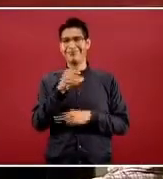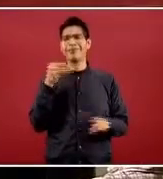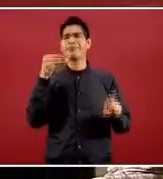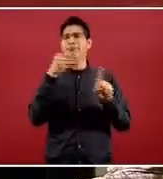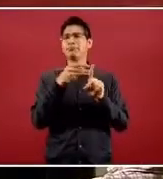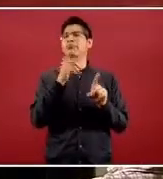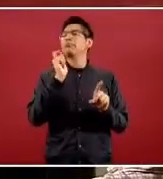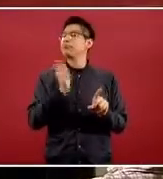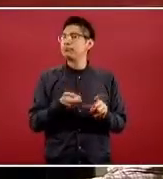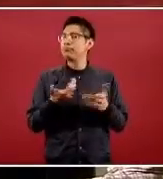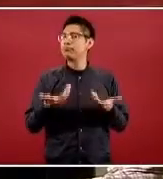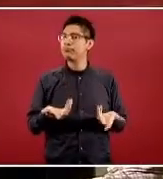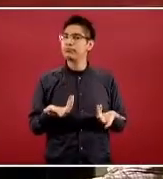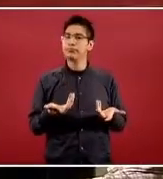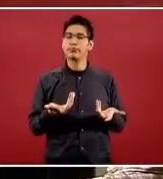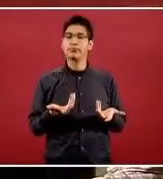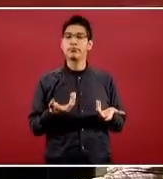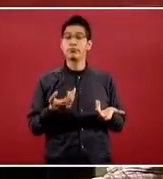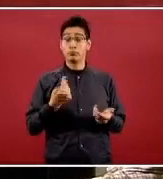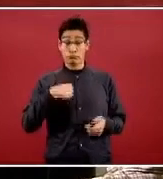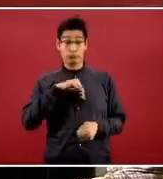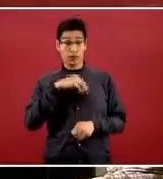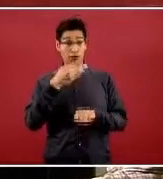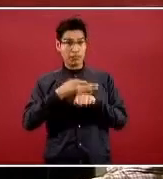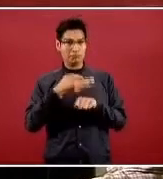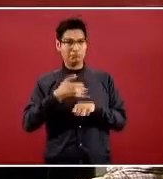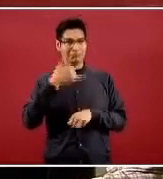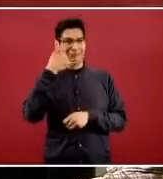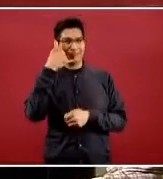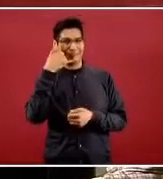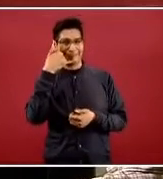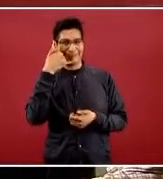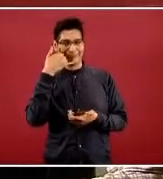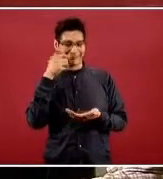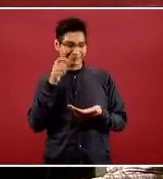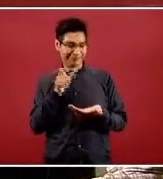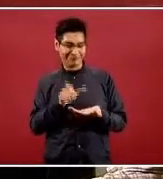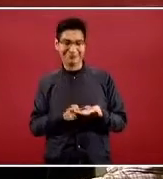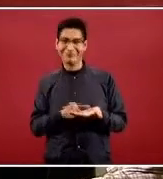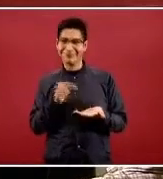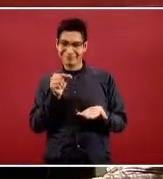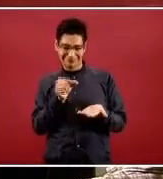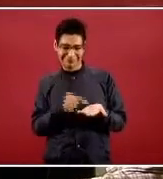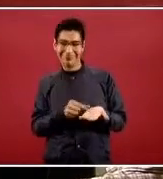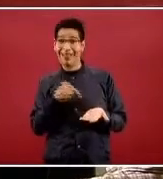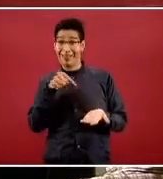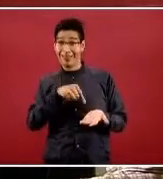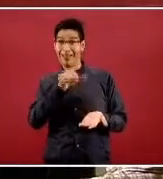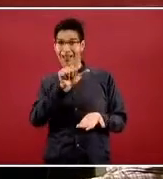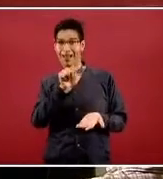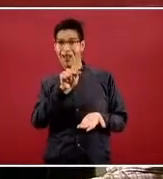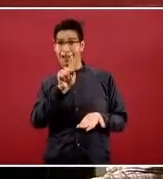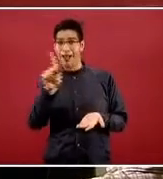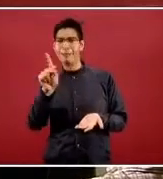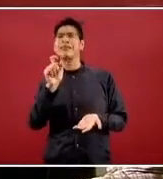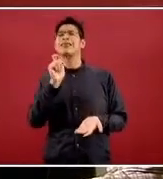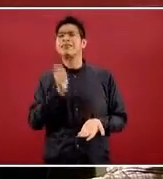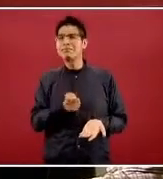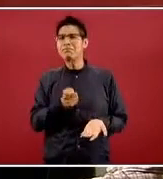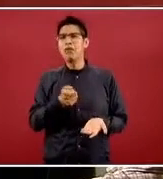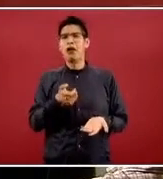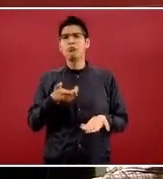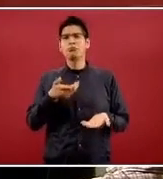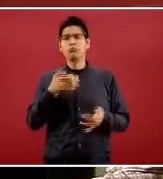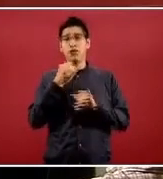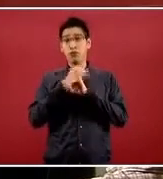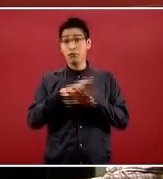de tener esta aplicación sería la de facilitar el intercambio de información entre la población